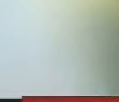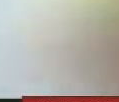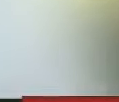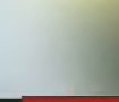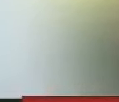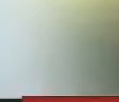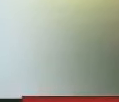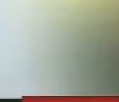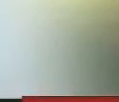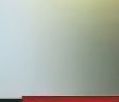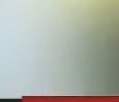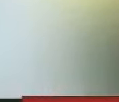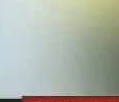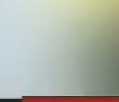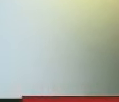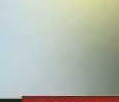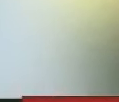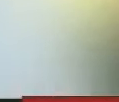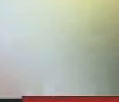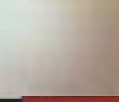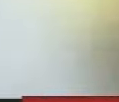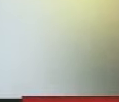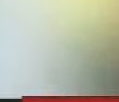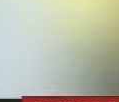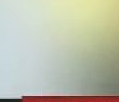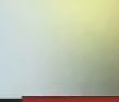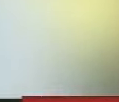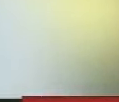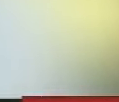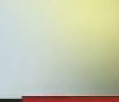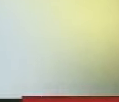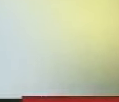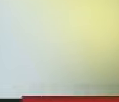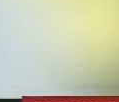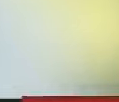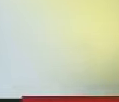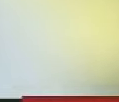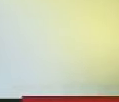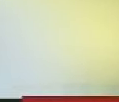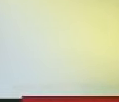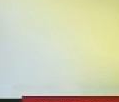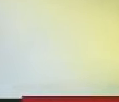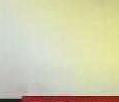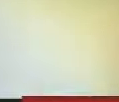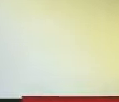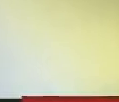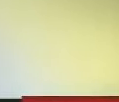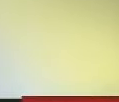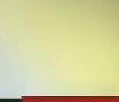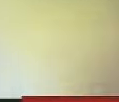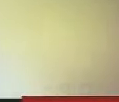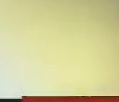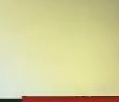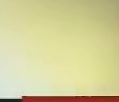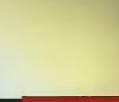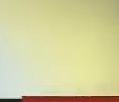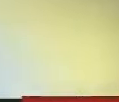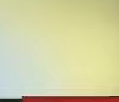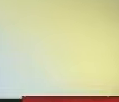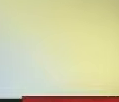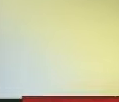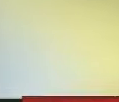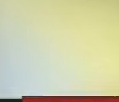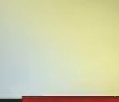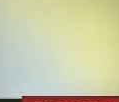cada vez más profundo. Y así que todos nos tenemos que encontrar para